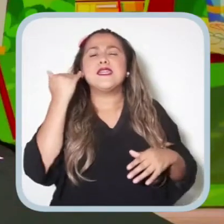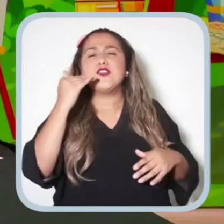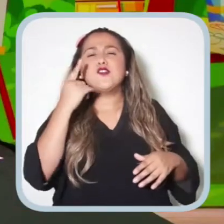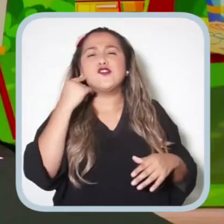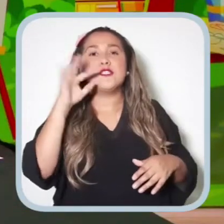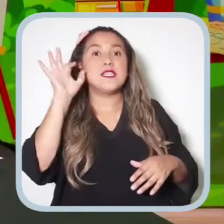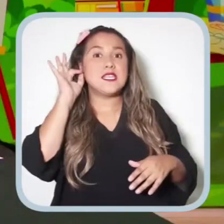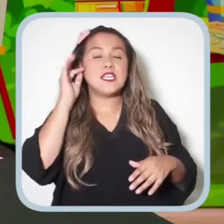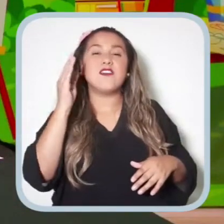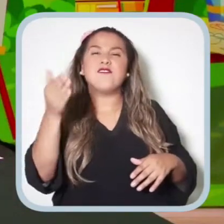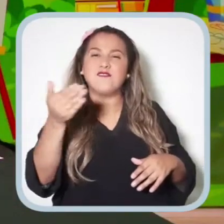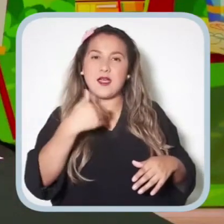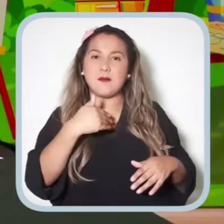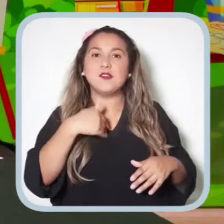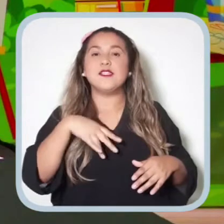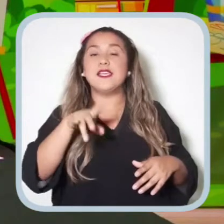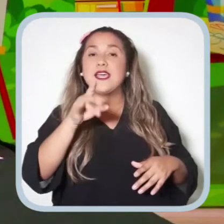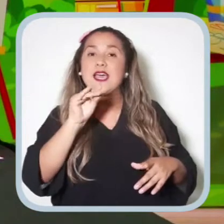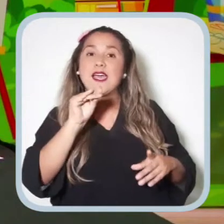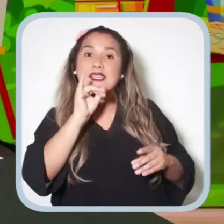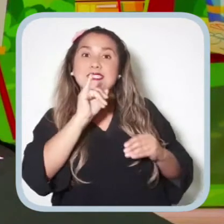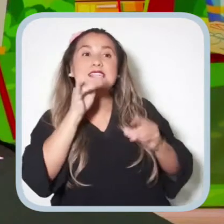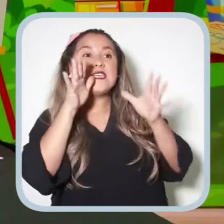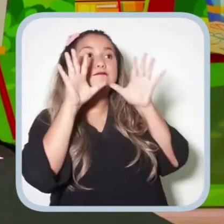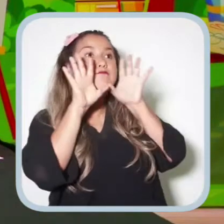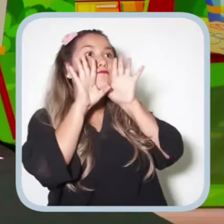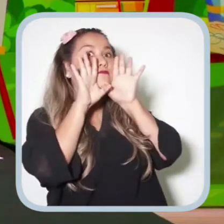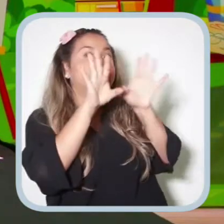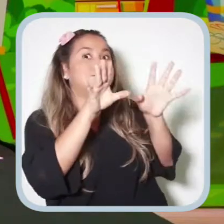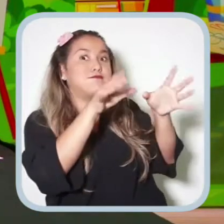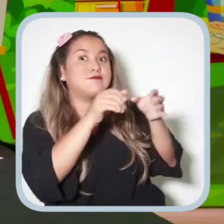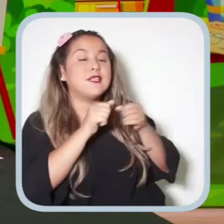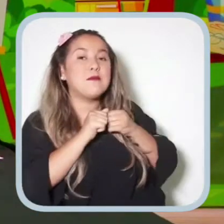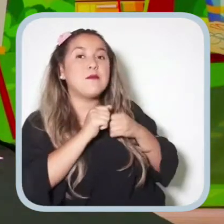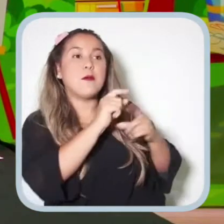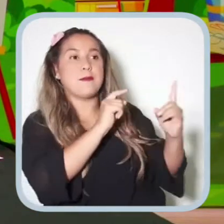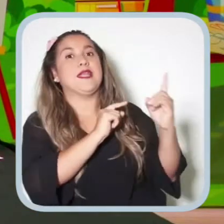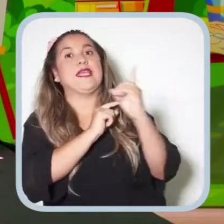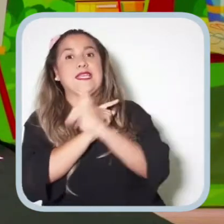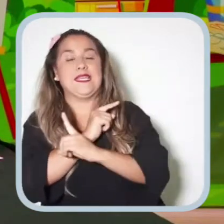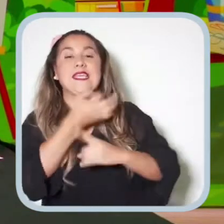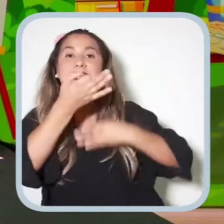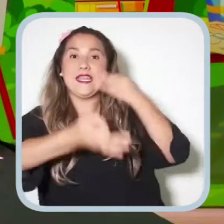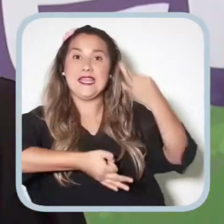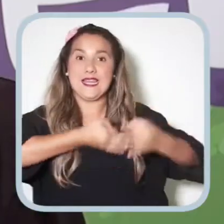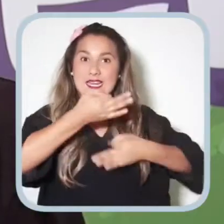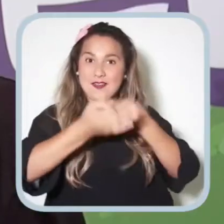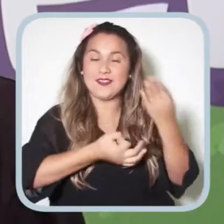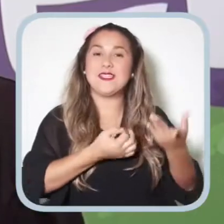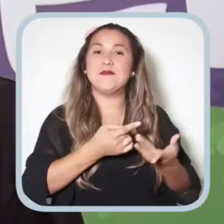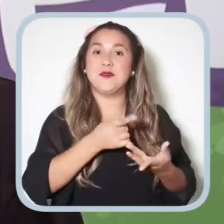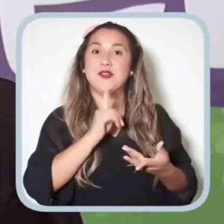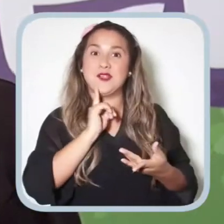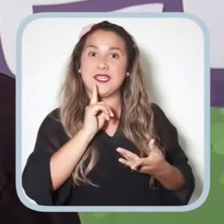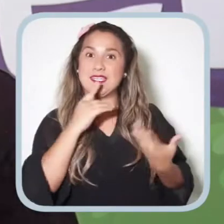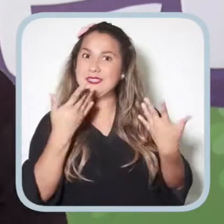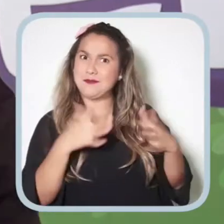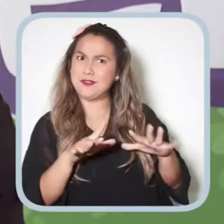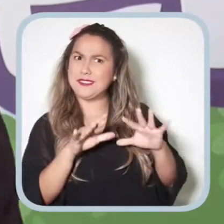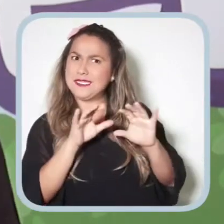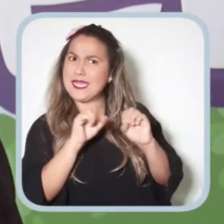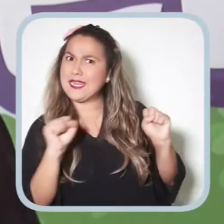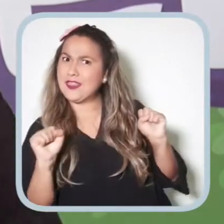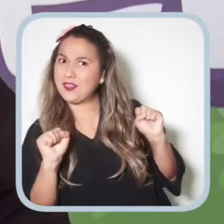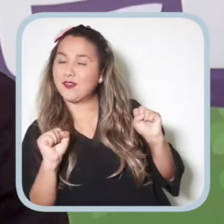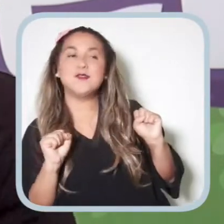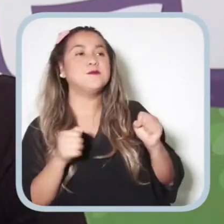vamos a llamar a mi querido amigo Don Fígaro con mucho ánimo para que llegue hasta acá y le contemos la noticia que le tenemos preparada. Muy